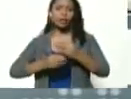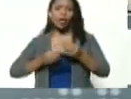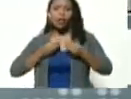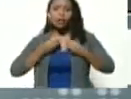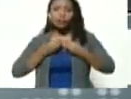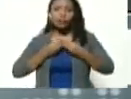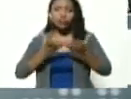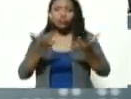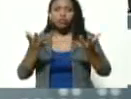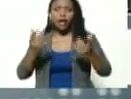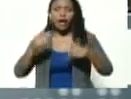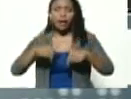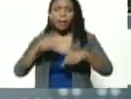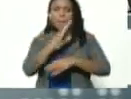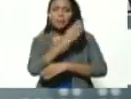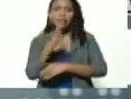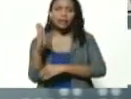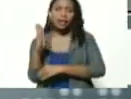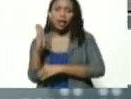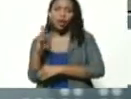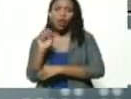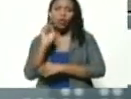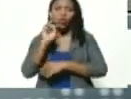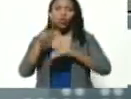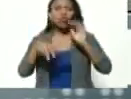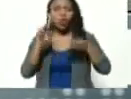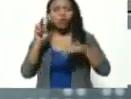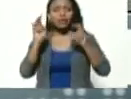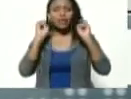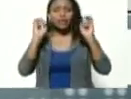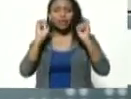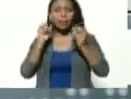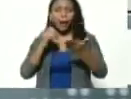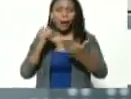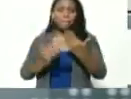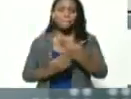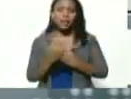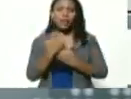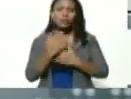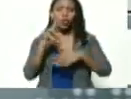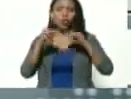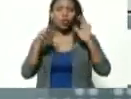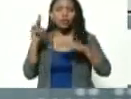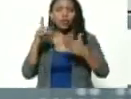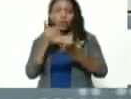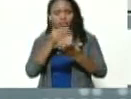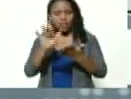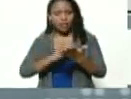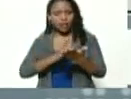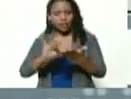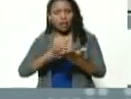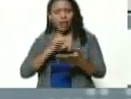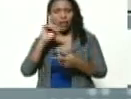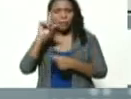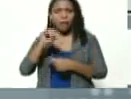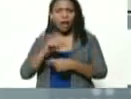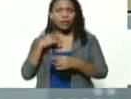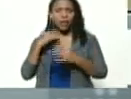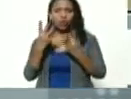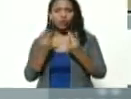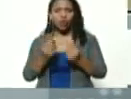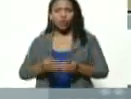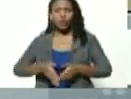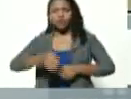este bicentenario. 12 títulos impresos, 12 títulos digitales, que son los iniciales también de un número más grande de